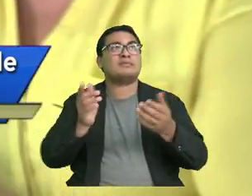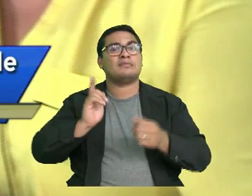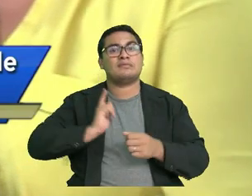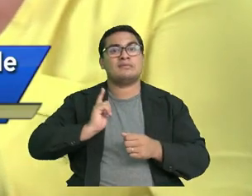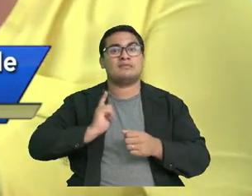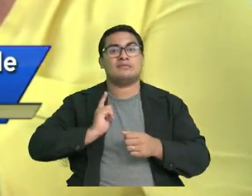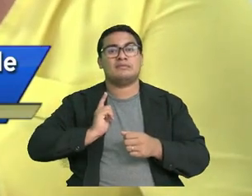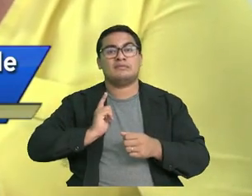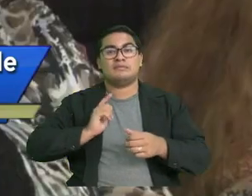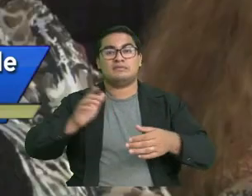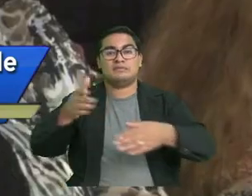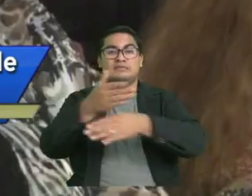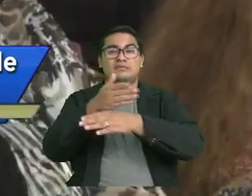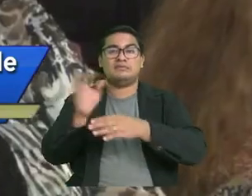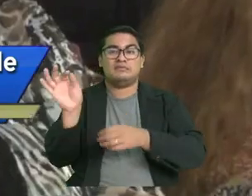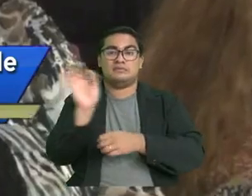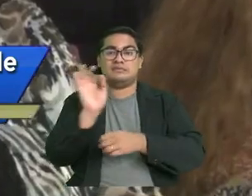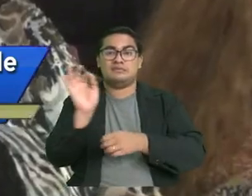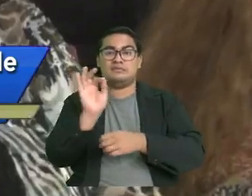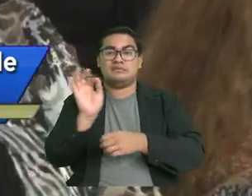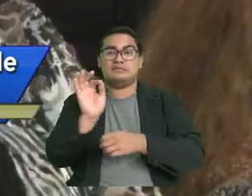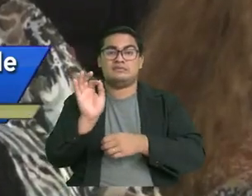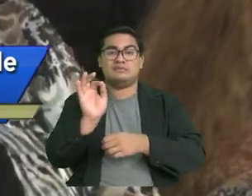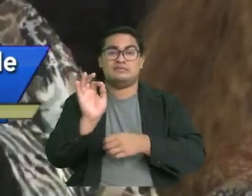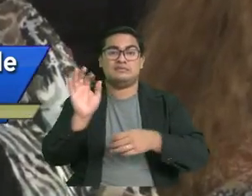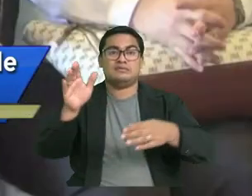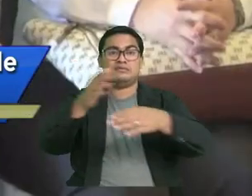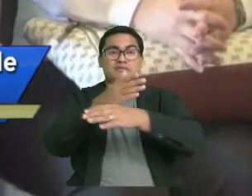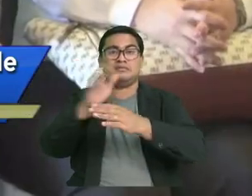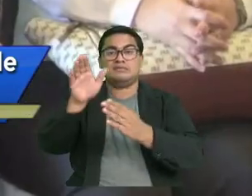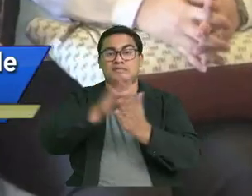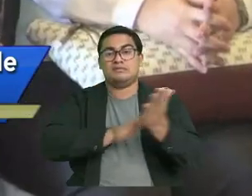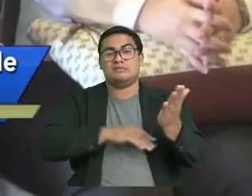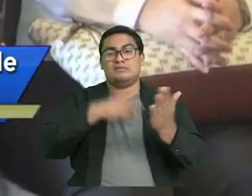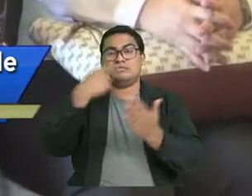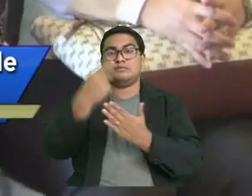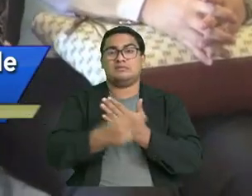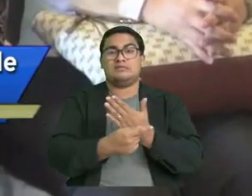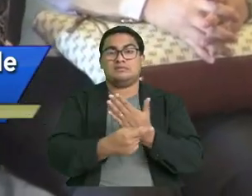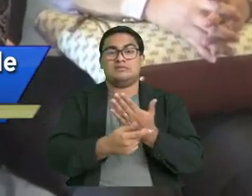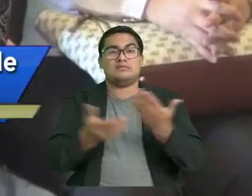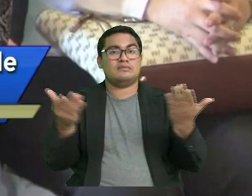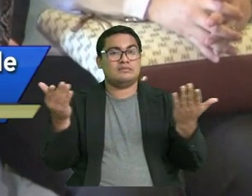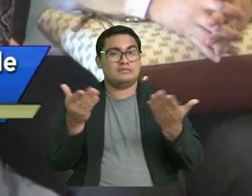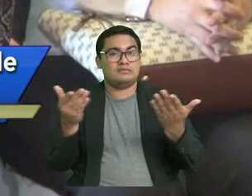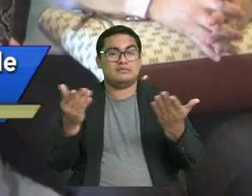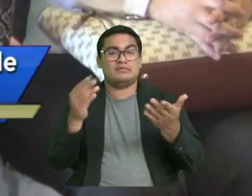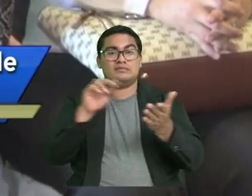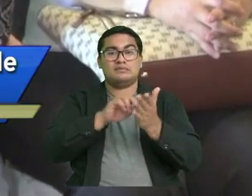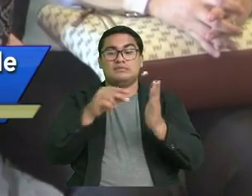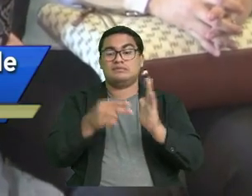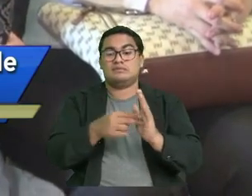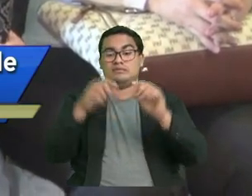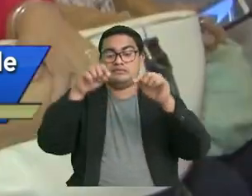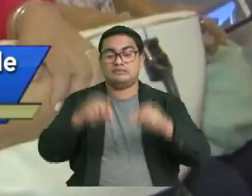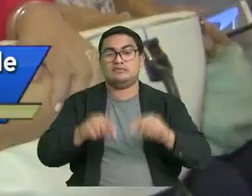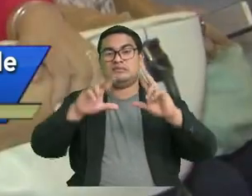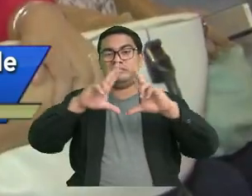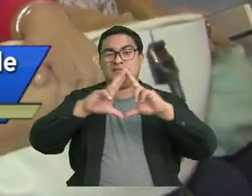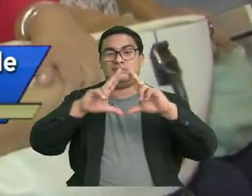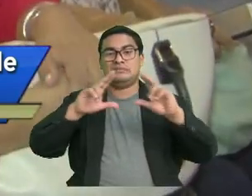tenemos mecanismos, tenemos programas, que todo eso nos llevan a que en este país